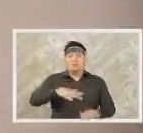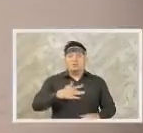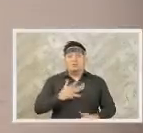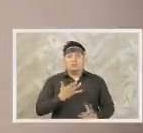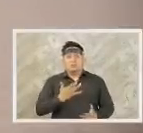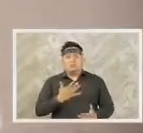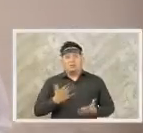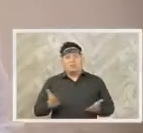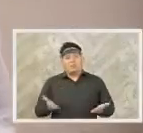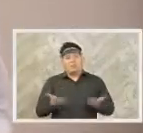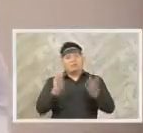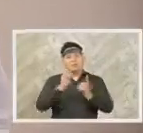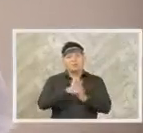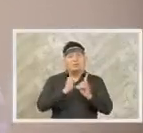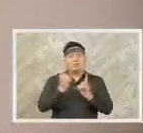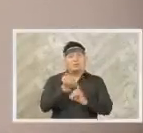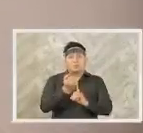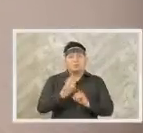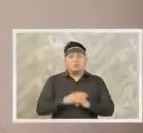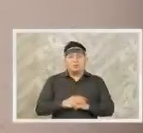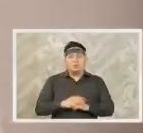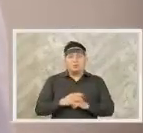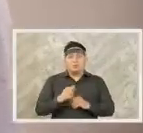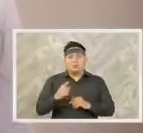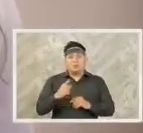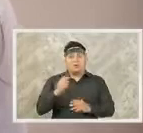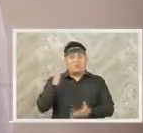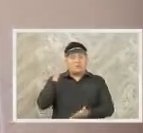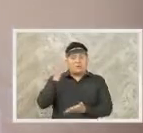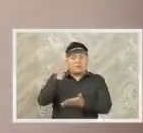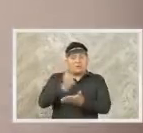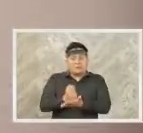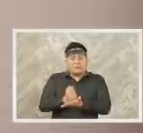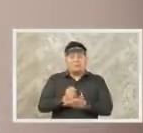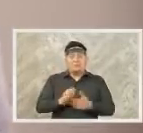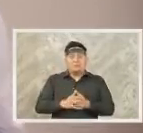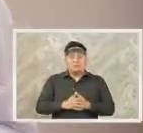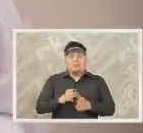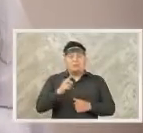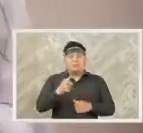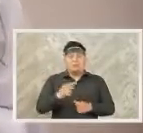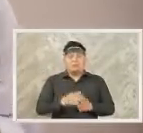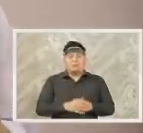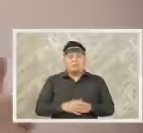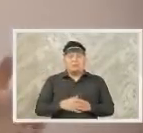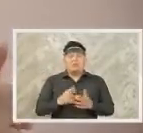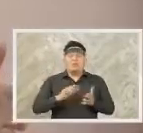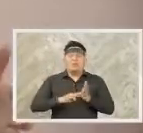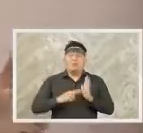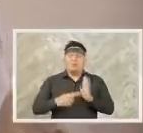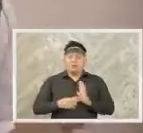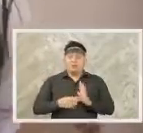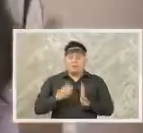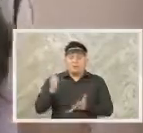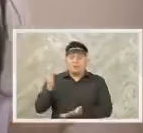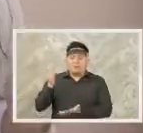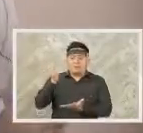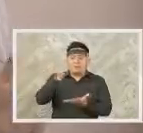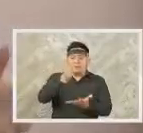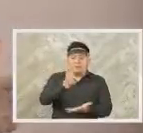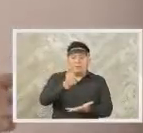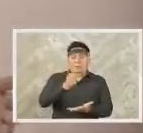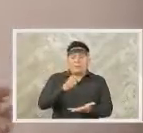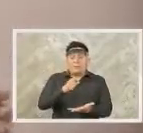es aprobado por el Consejo Municipal, es de obligatorio cumplimiento. Esto quiere decir que todos los recursos públicos del